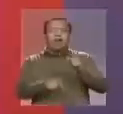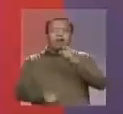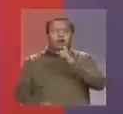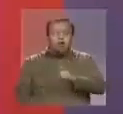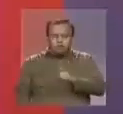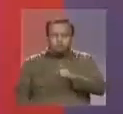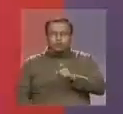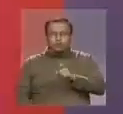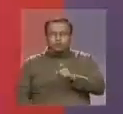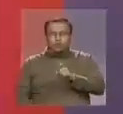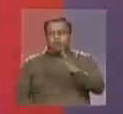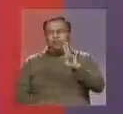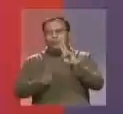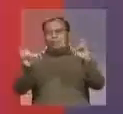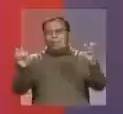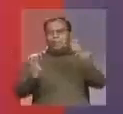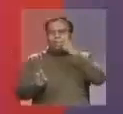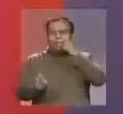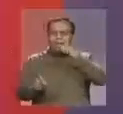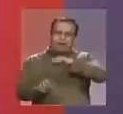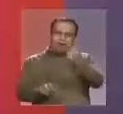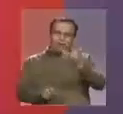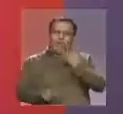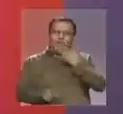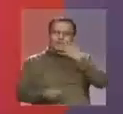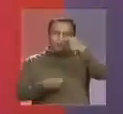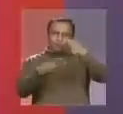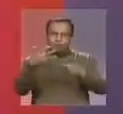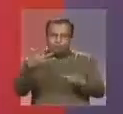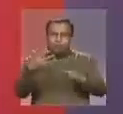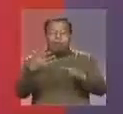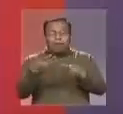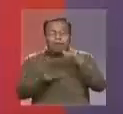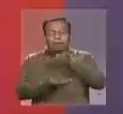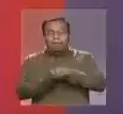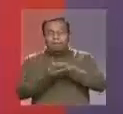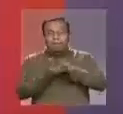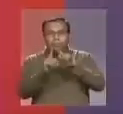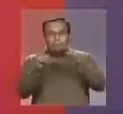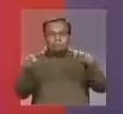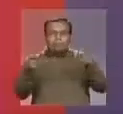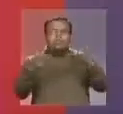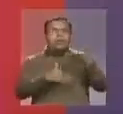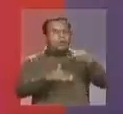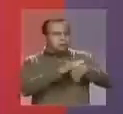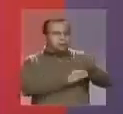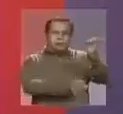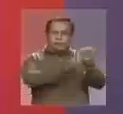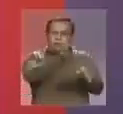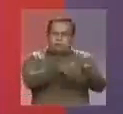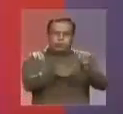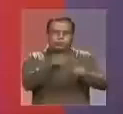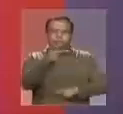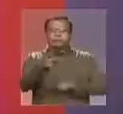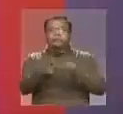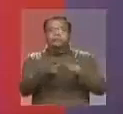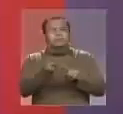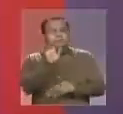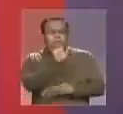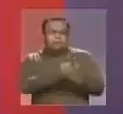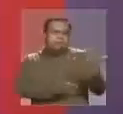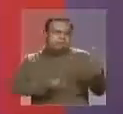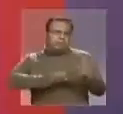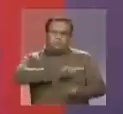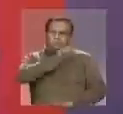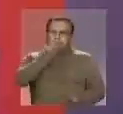racismo. También se deben implementar y fortalecer más las instituciones para el acceso a la justicia, para, digamos, evitar